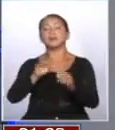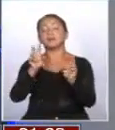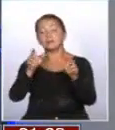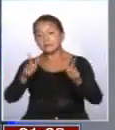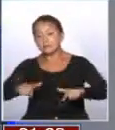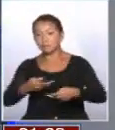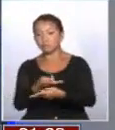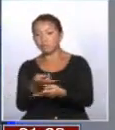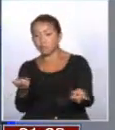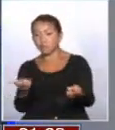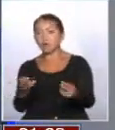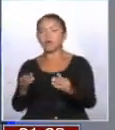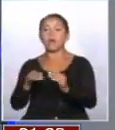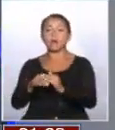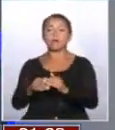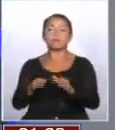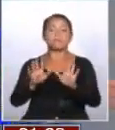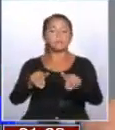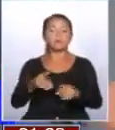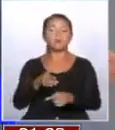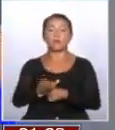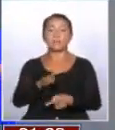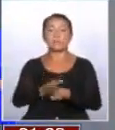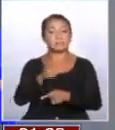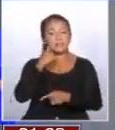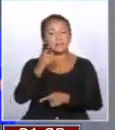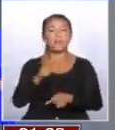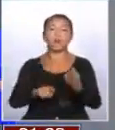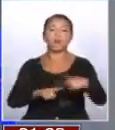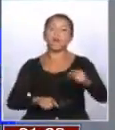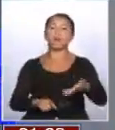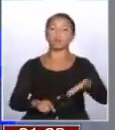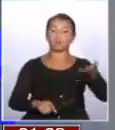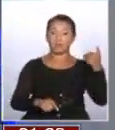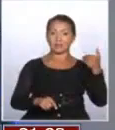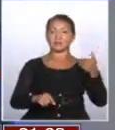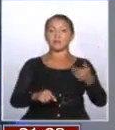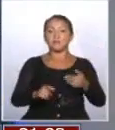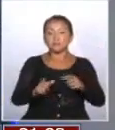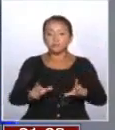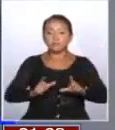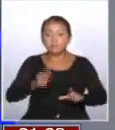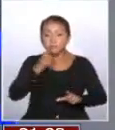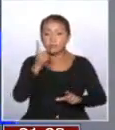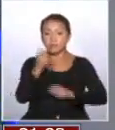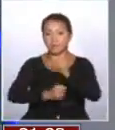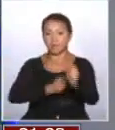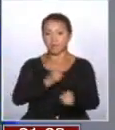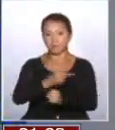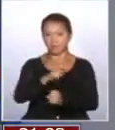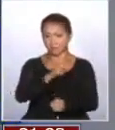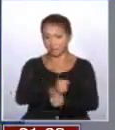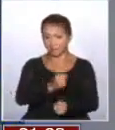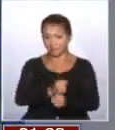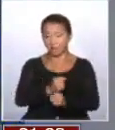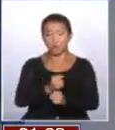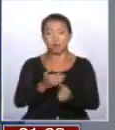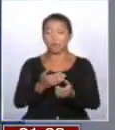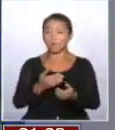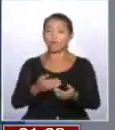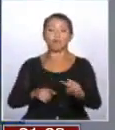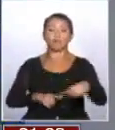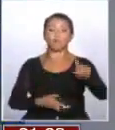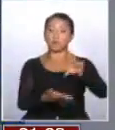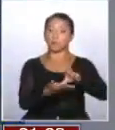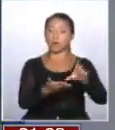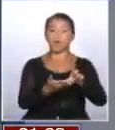reparticiones. Y no acumulan ahora son días. Diputados y tienen los mismos 15 días que algunos que fueron tan recién egresados. Es su primer año de trabajo y en cualquier otro lugar